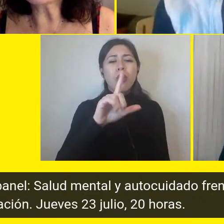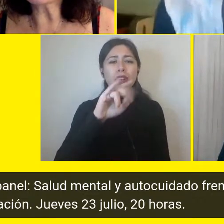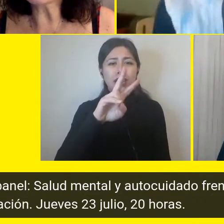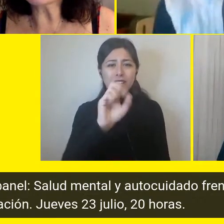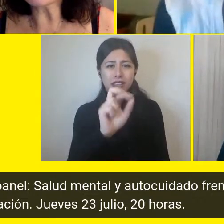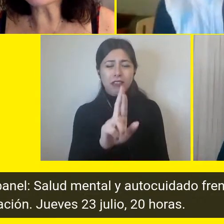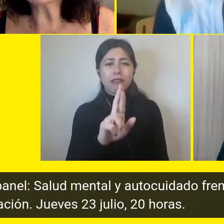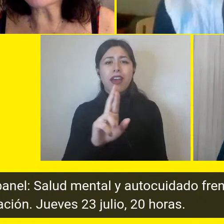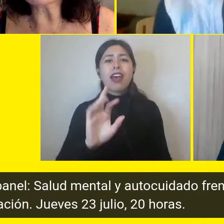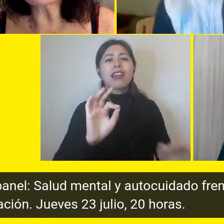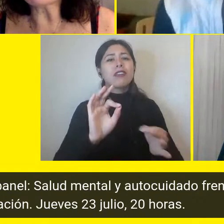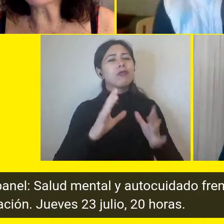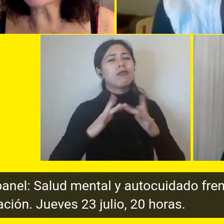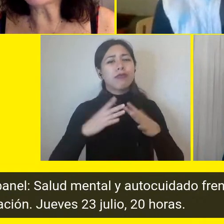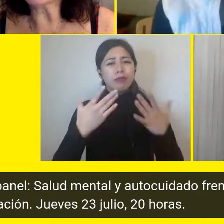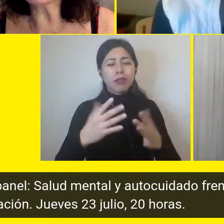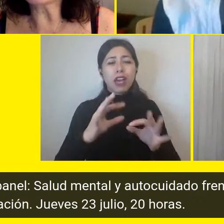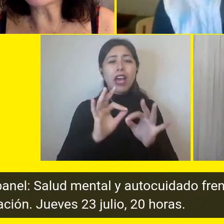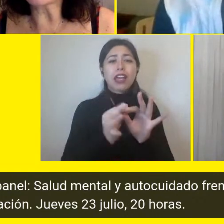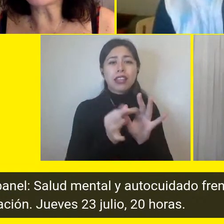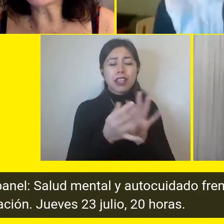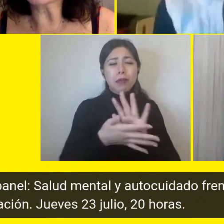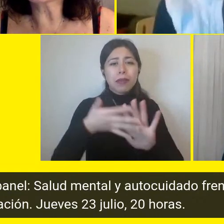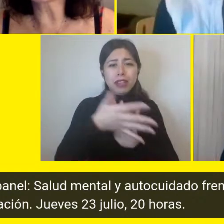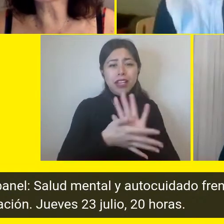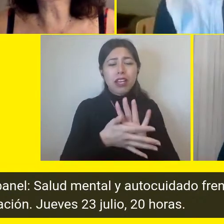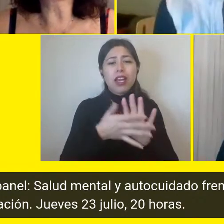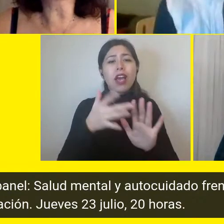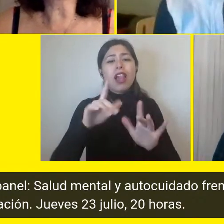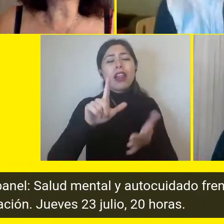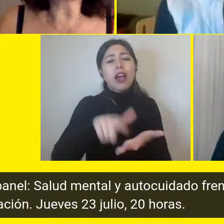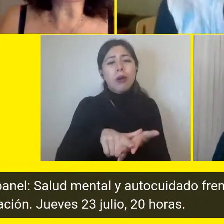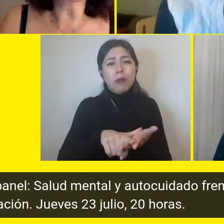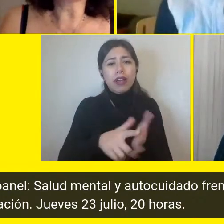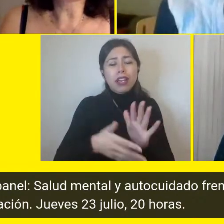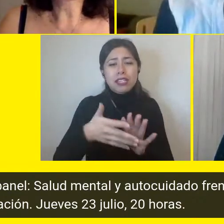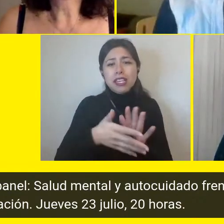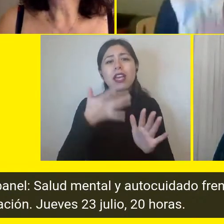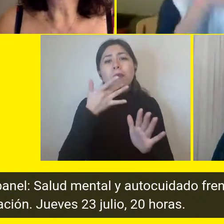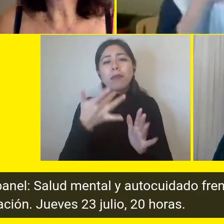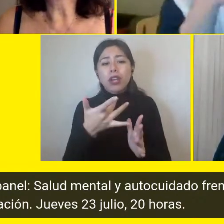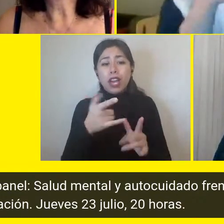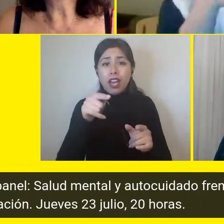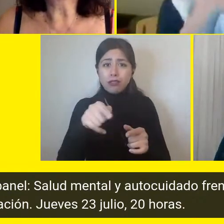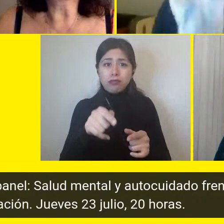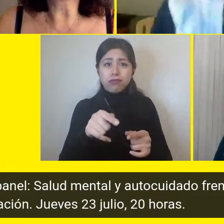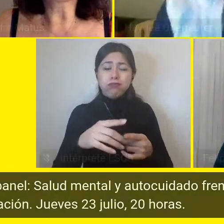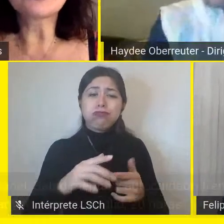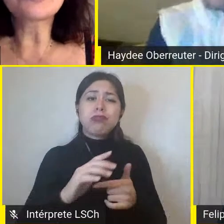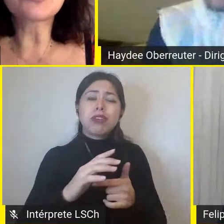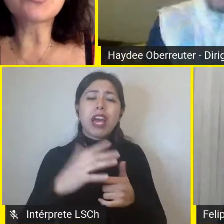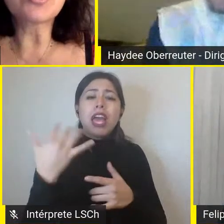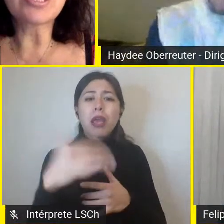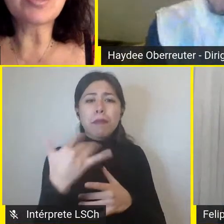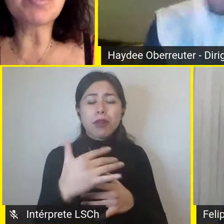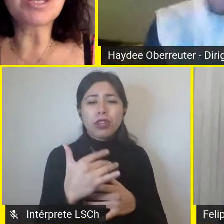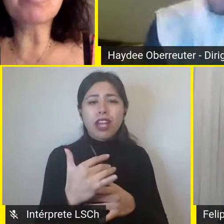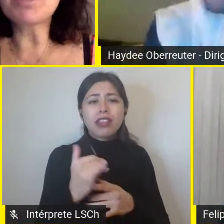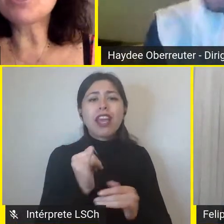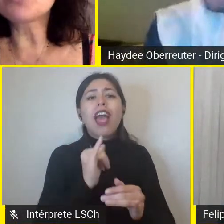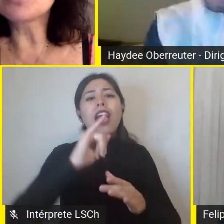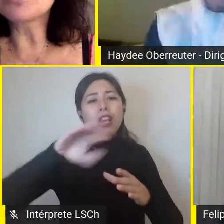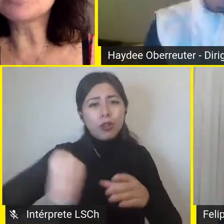La inclusión es un arma importante contra quienes nos quieren dominar. Y con esto